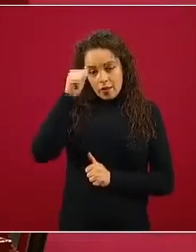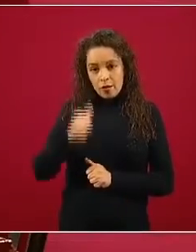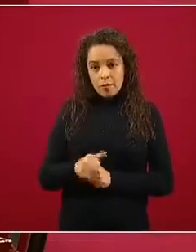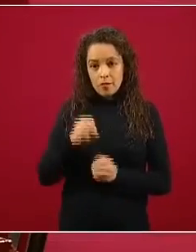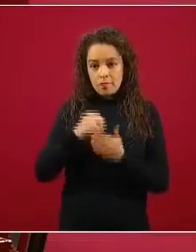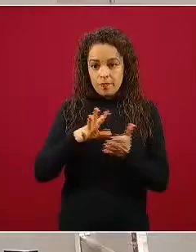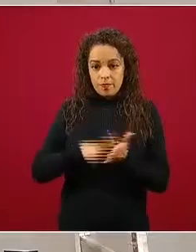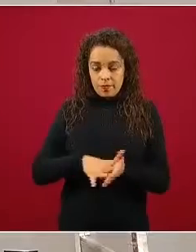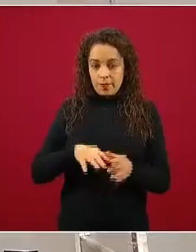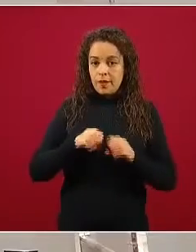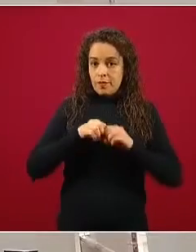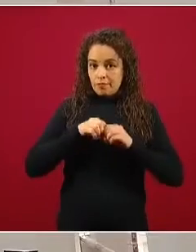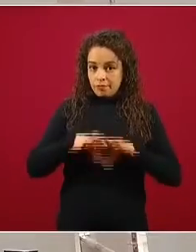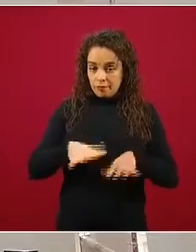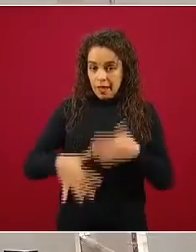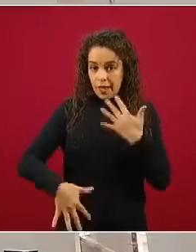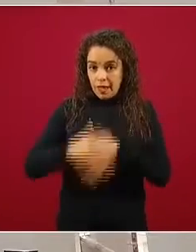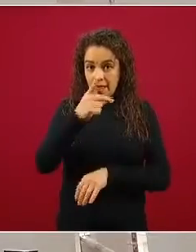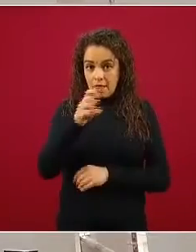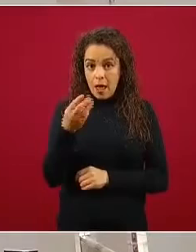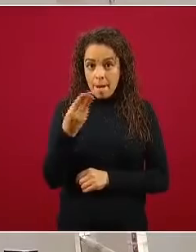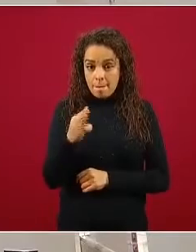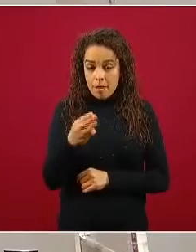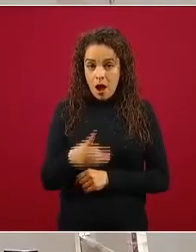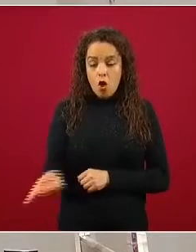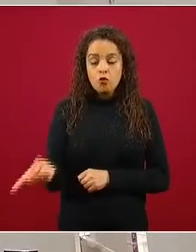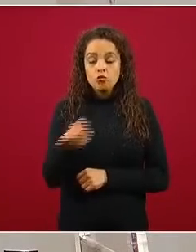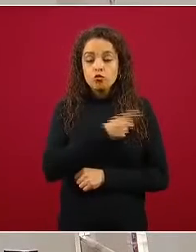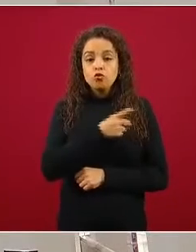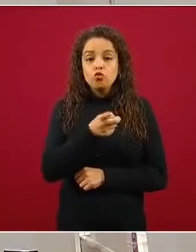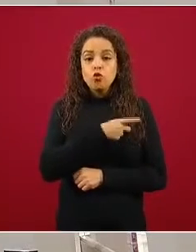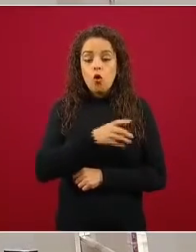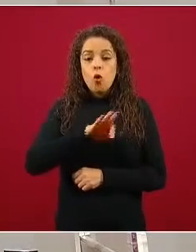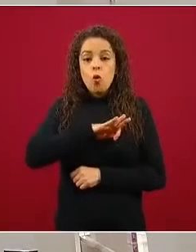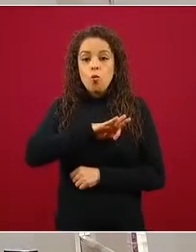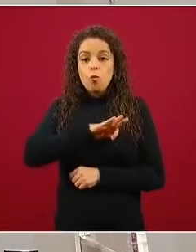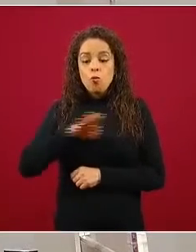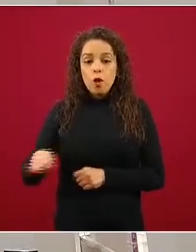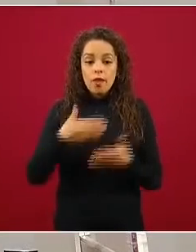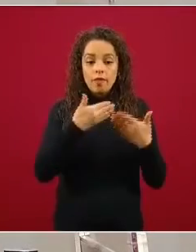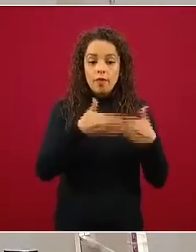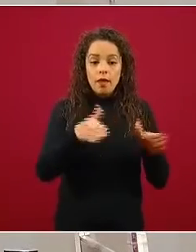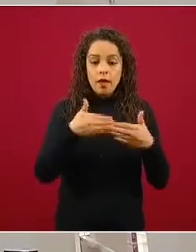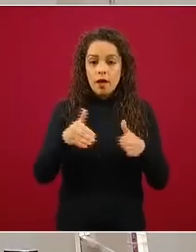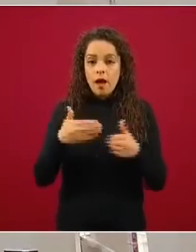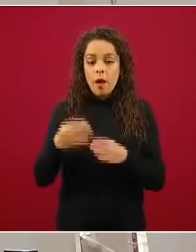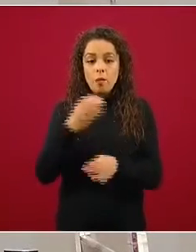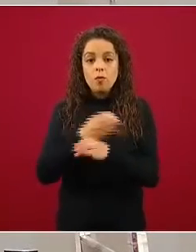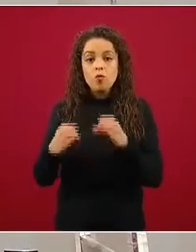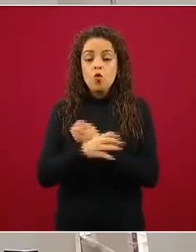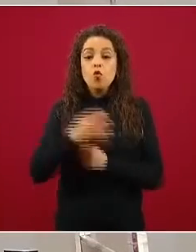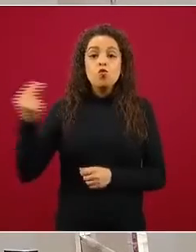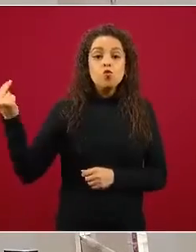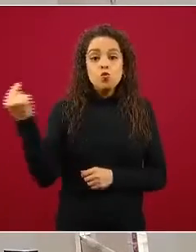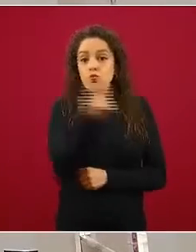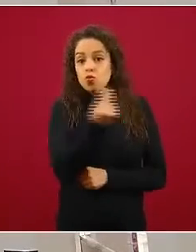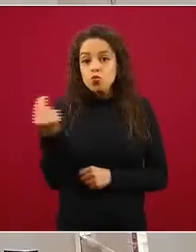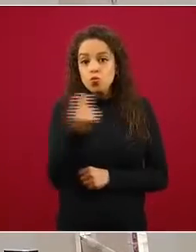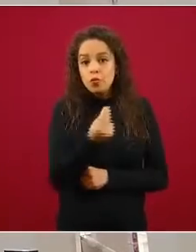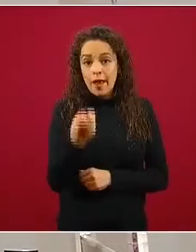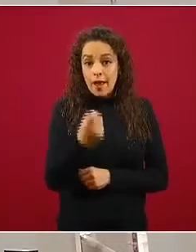publicó el 15 de mayo, solo pueden estar en función las actividades esenciales,